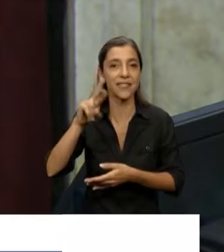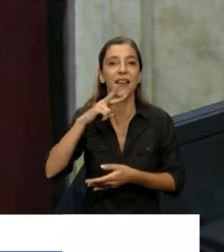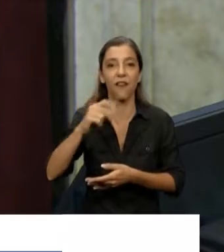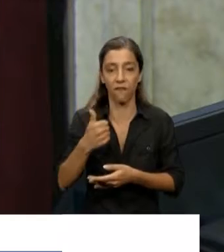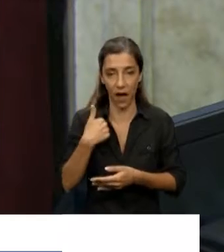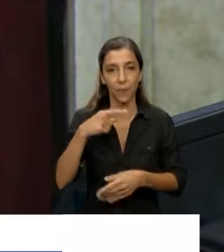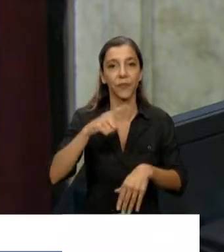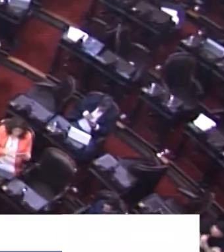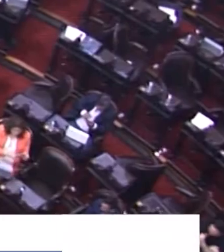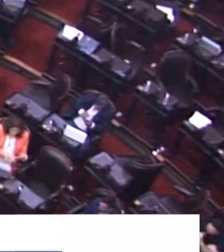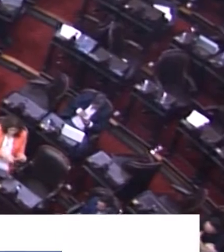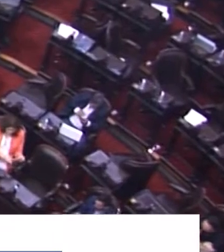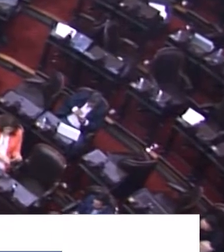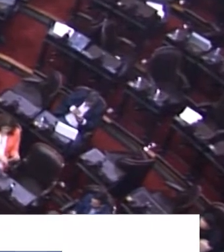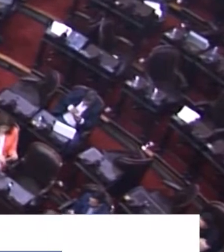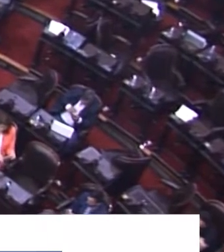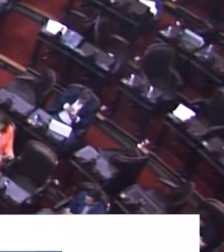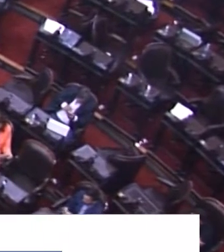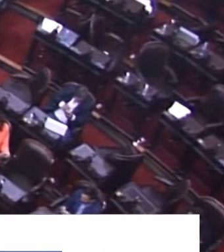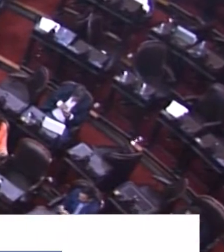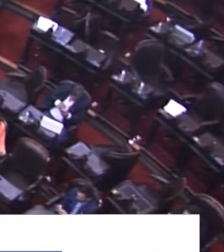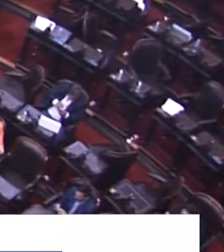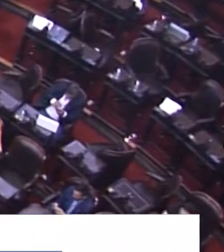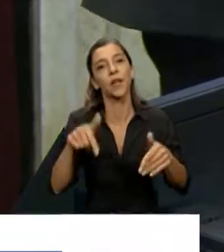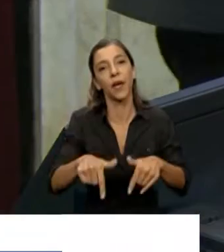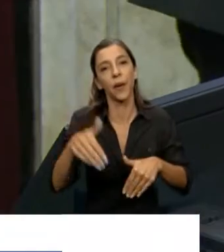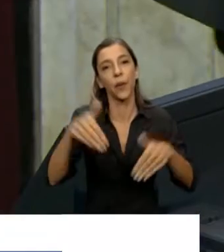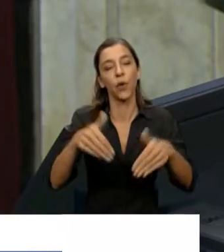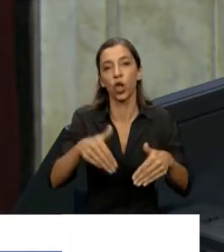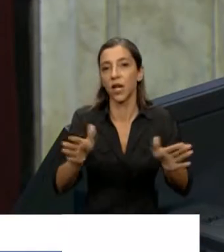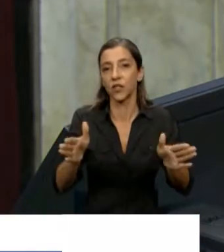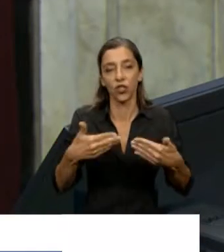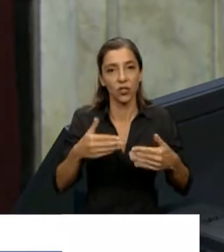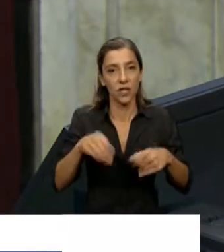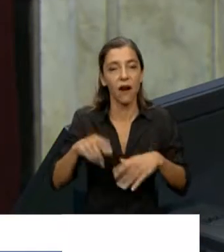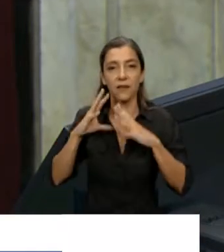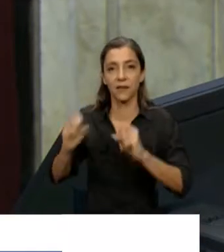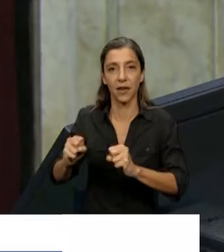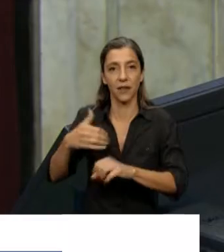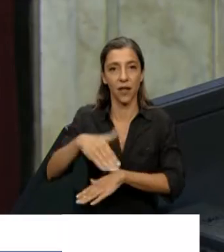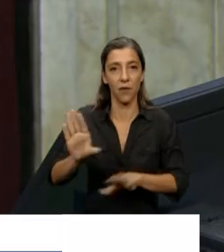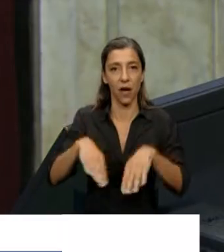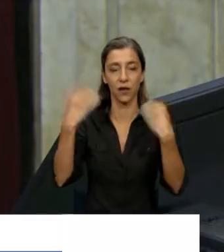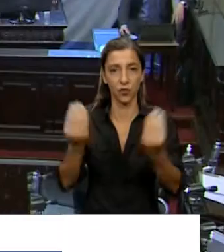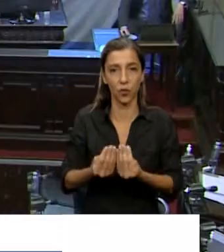su voto. Tiempo. Se cierra la votación. Por secretaría se dará lectura del